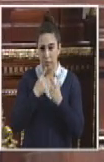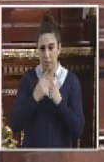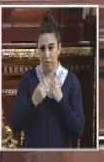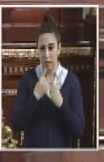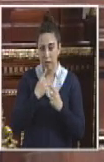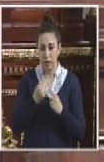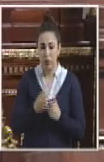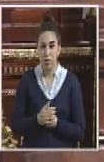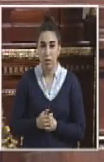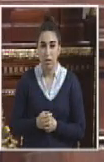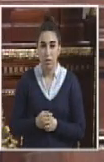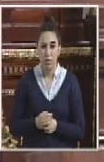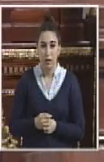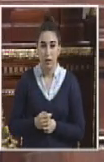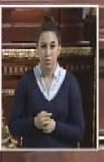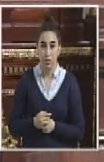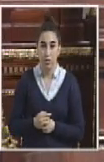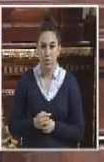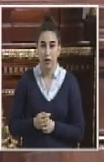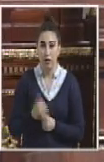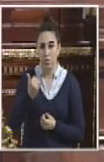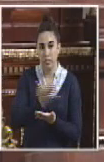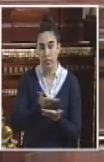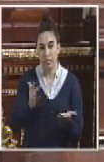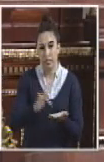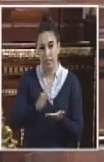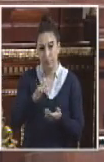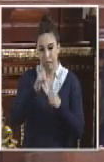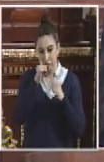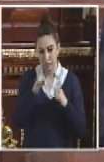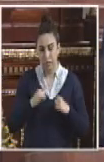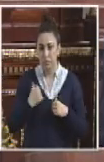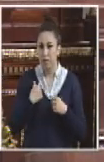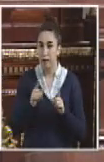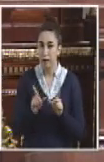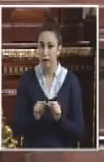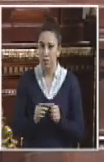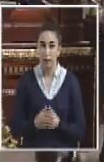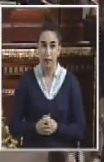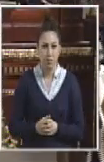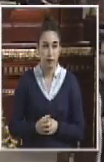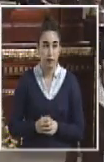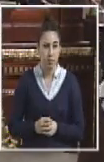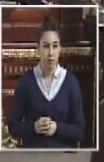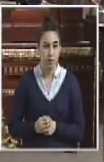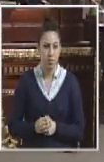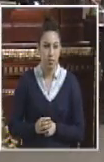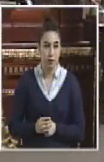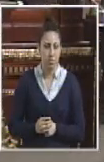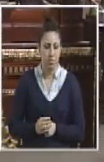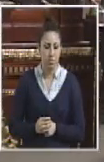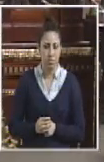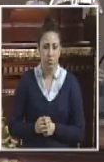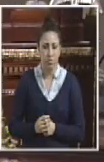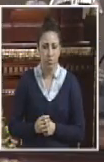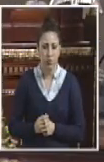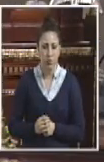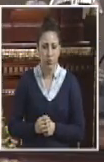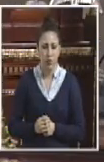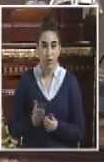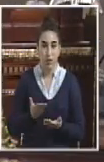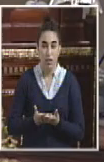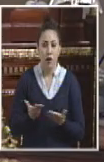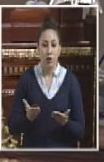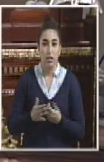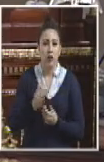manera más amable, y a ustedes gracias por su atención. Es cuanto. Gracias, diputado. Con fundamento en lo